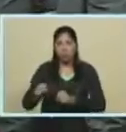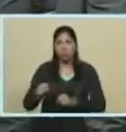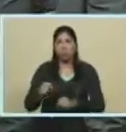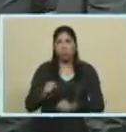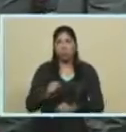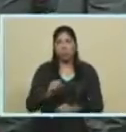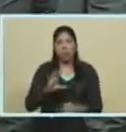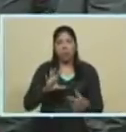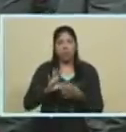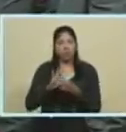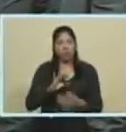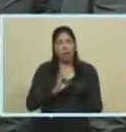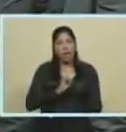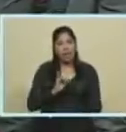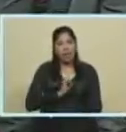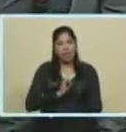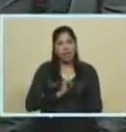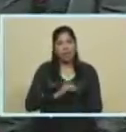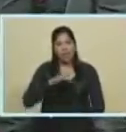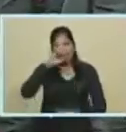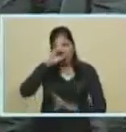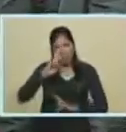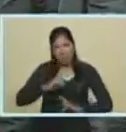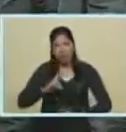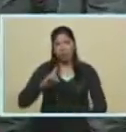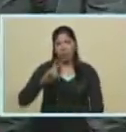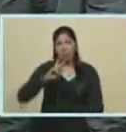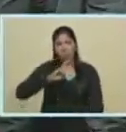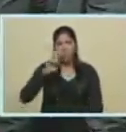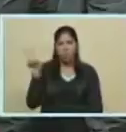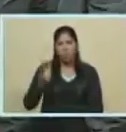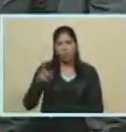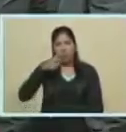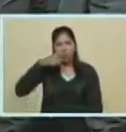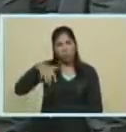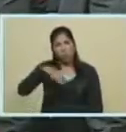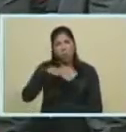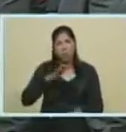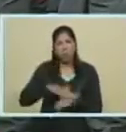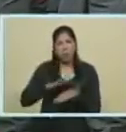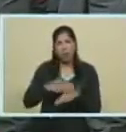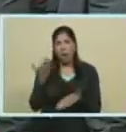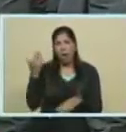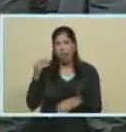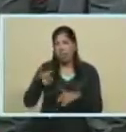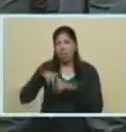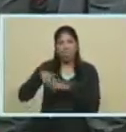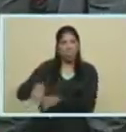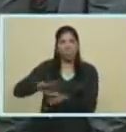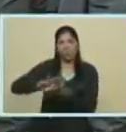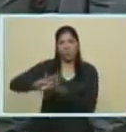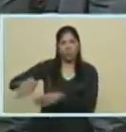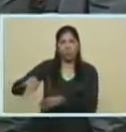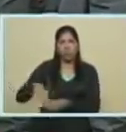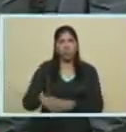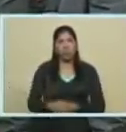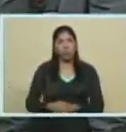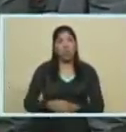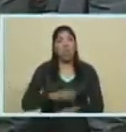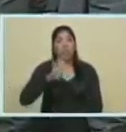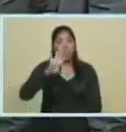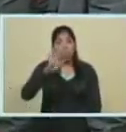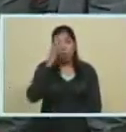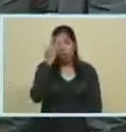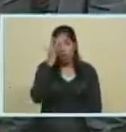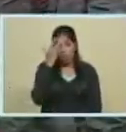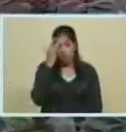identidad y la dignidad nacional de un pueblo que estaba siendo negado. El 4 de